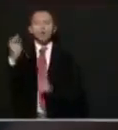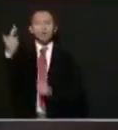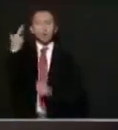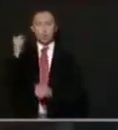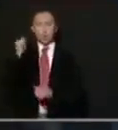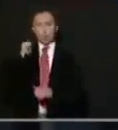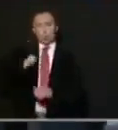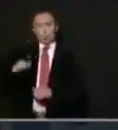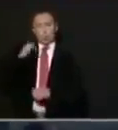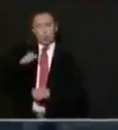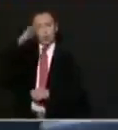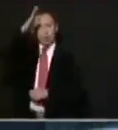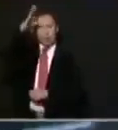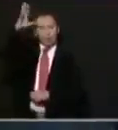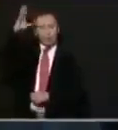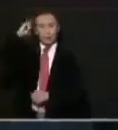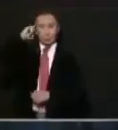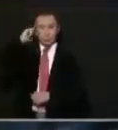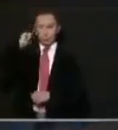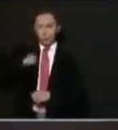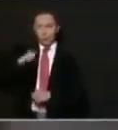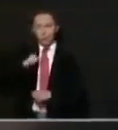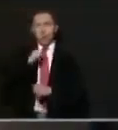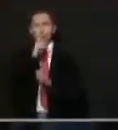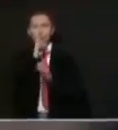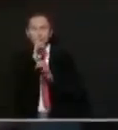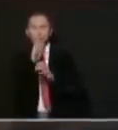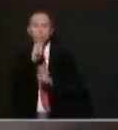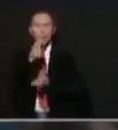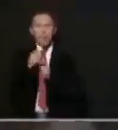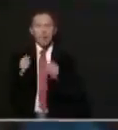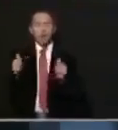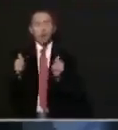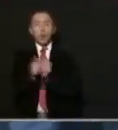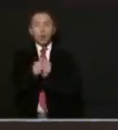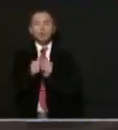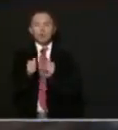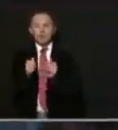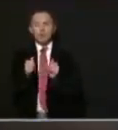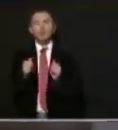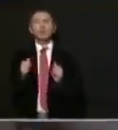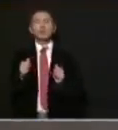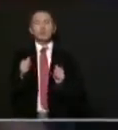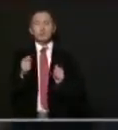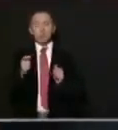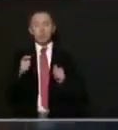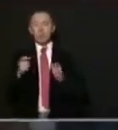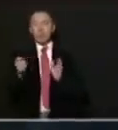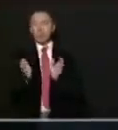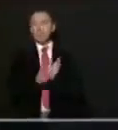prehispánicos y con el copal y demás ahumadas.